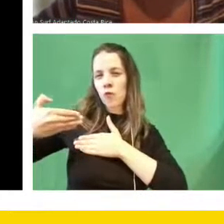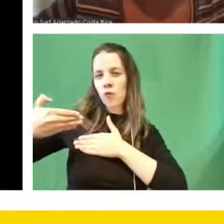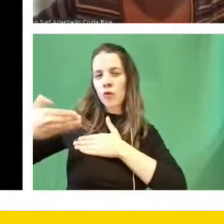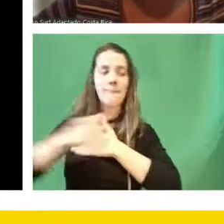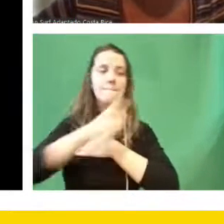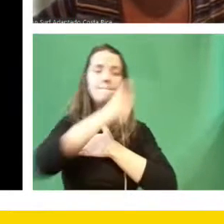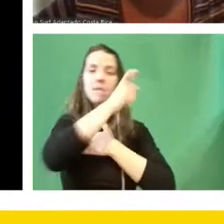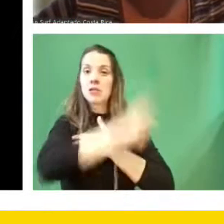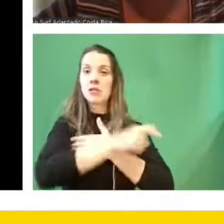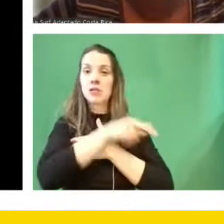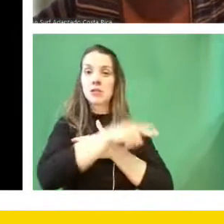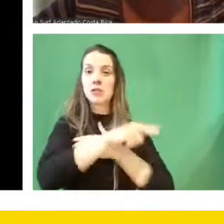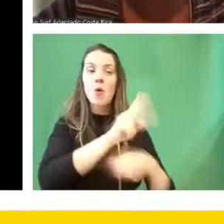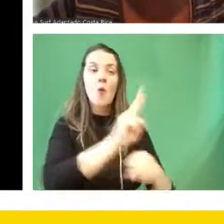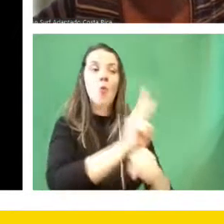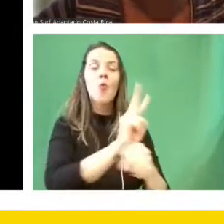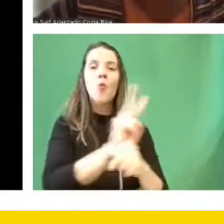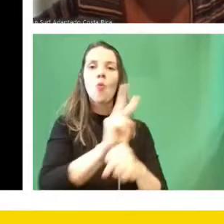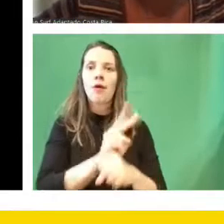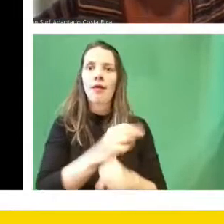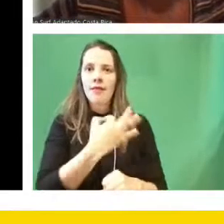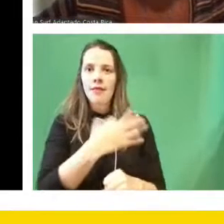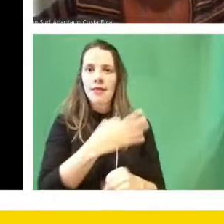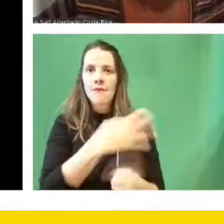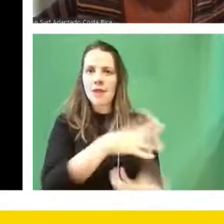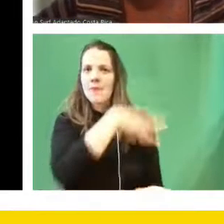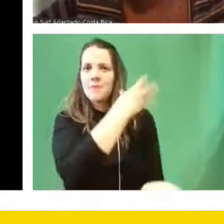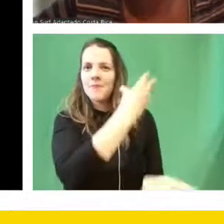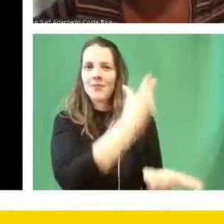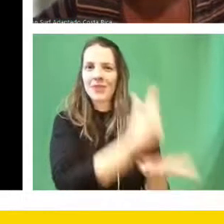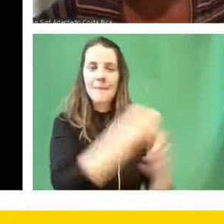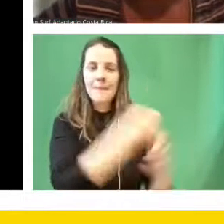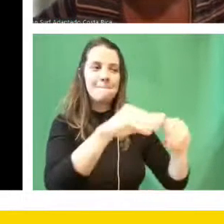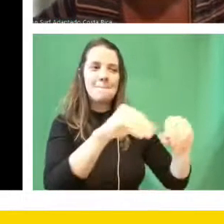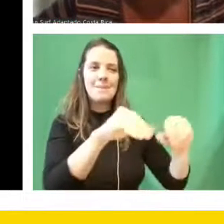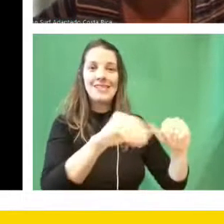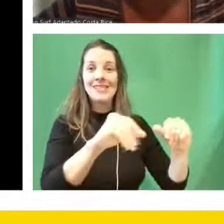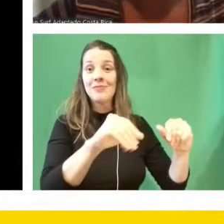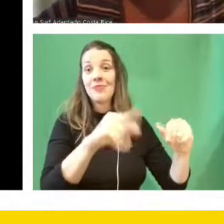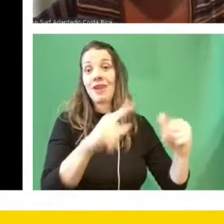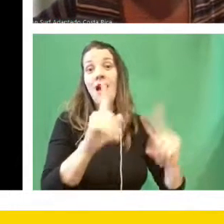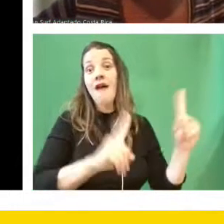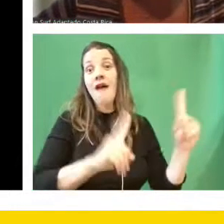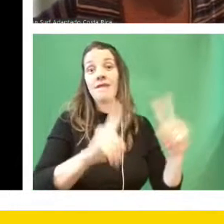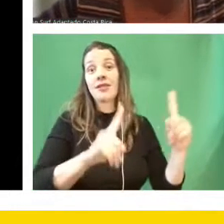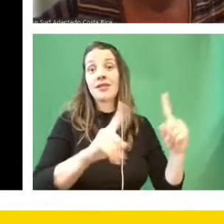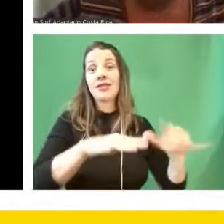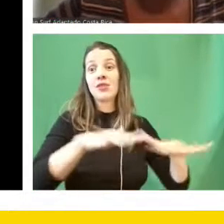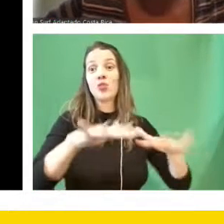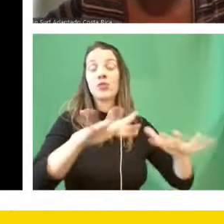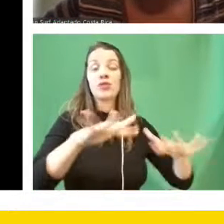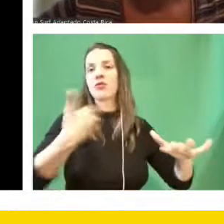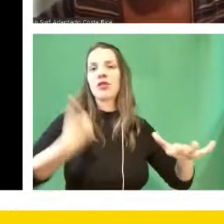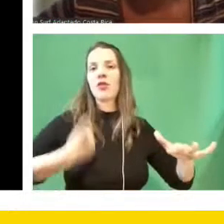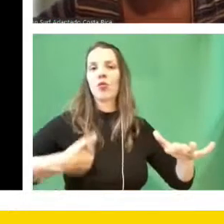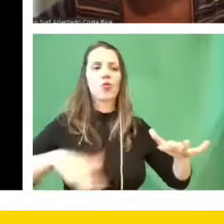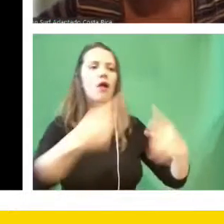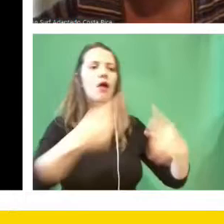se torna un poco complejo por las condiciones naturales de la playa. Y bueno, ¿qué pasa? Que en las playas que tenemos acá no